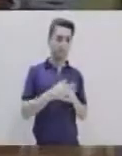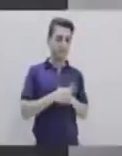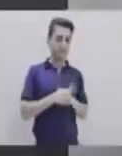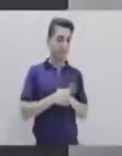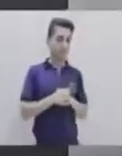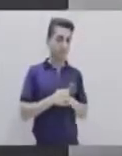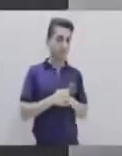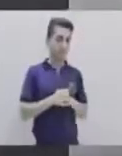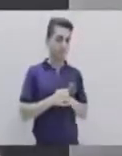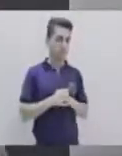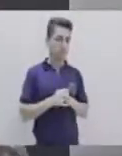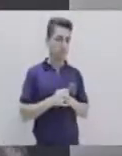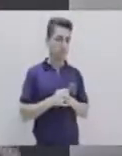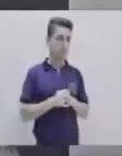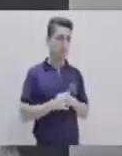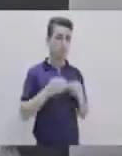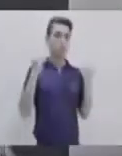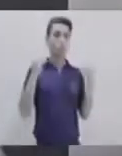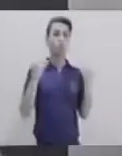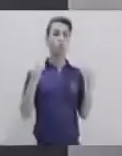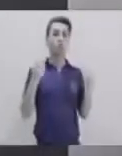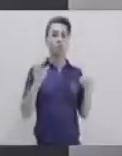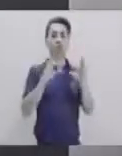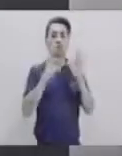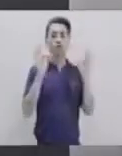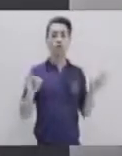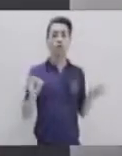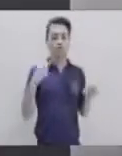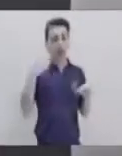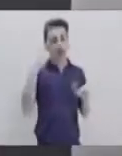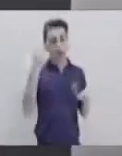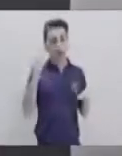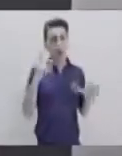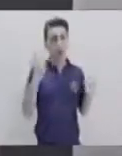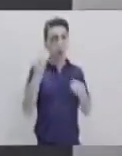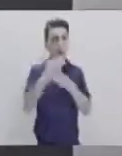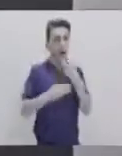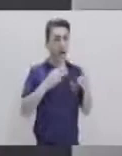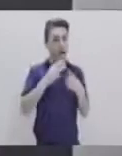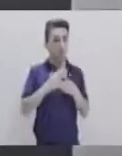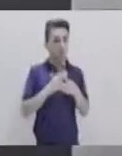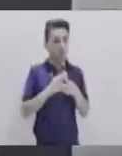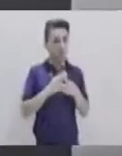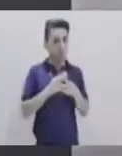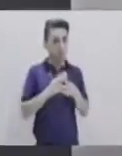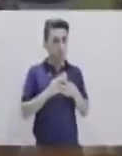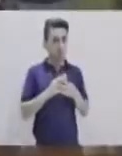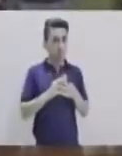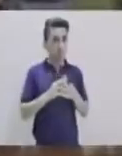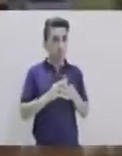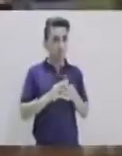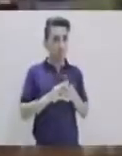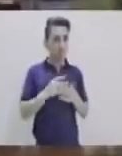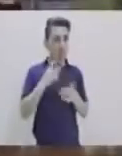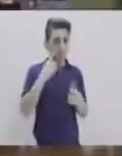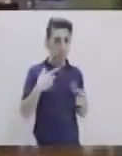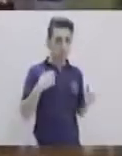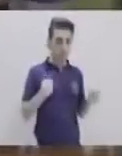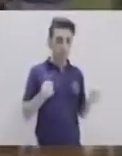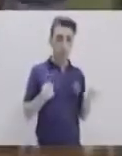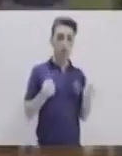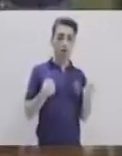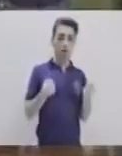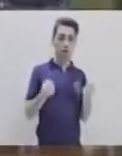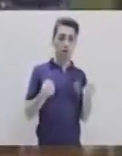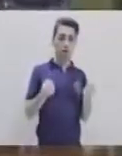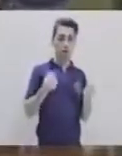atención. Mucho de el modo en el que comprendemos el mundo tiene que ver con nuestra vista, ¿sabes? Sí. Puedo sostener